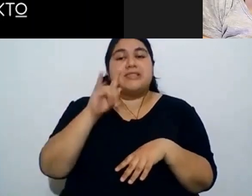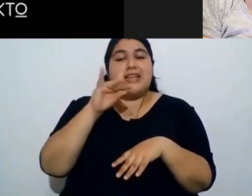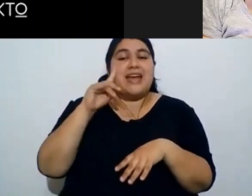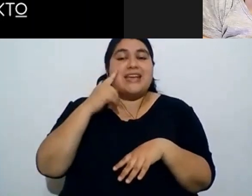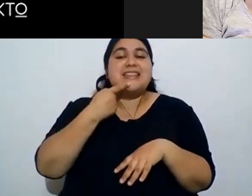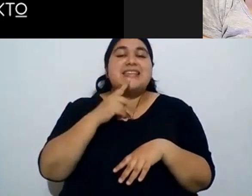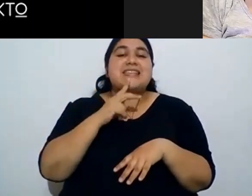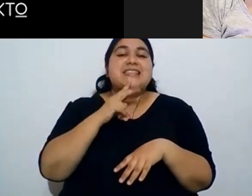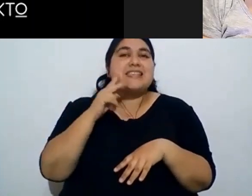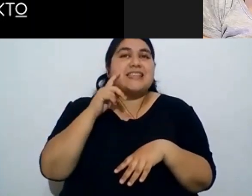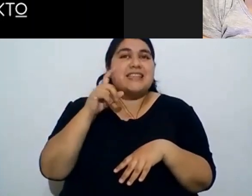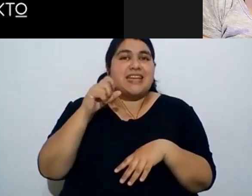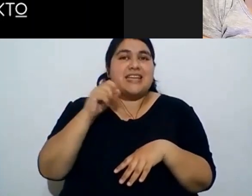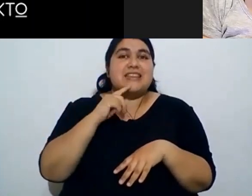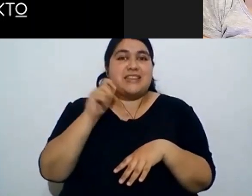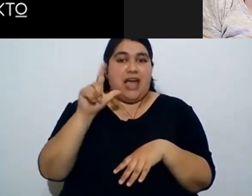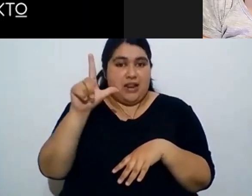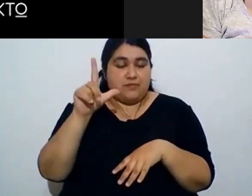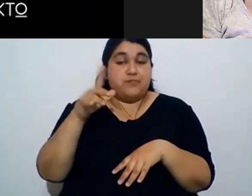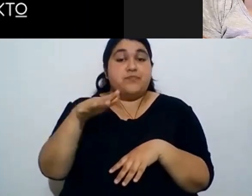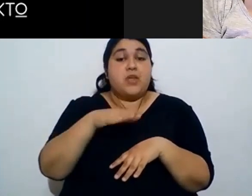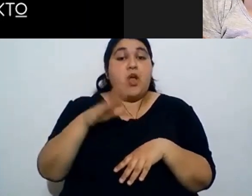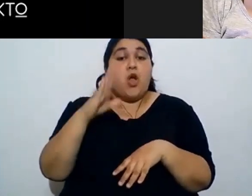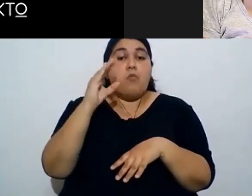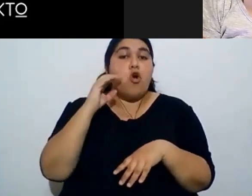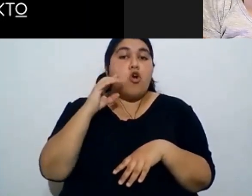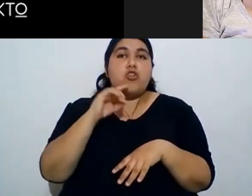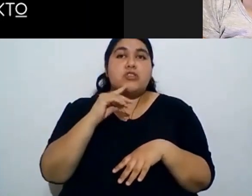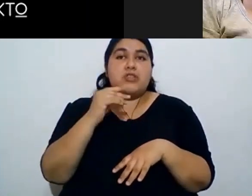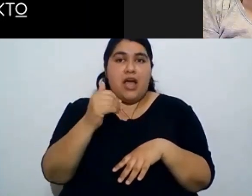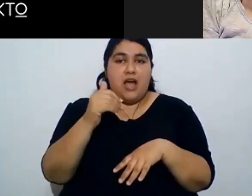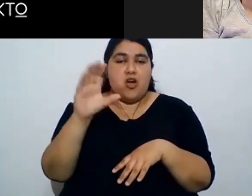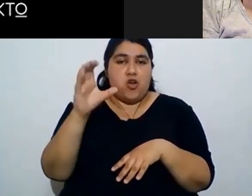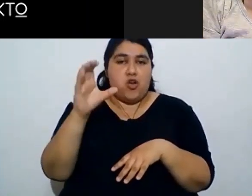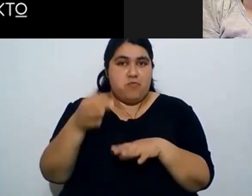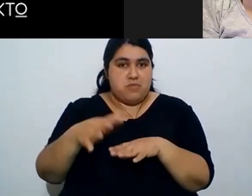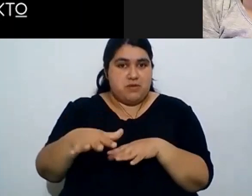de Caldas, de Bogotá, Colombia.